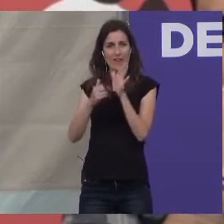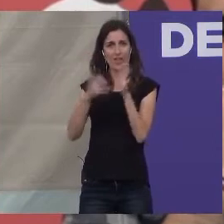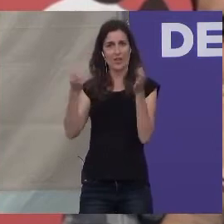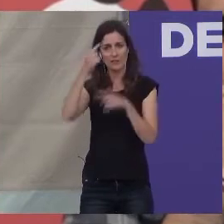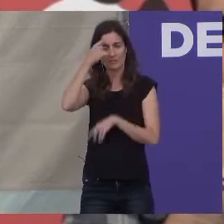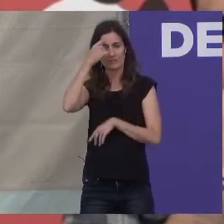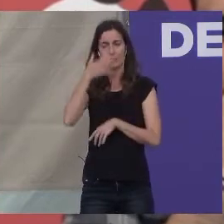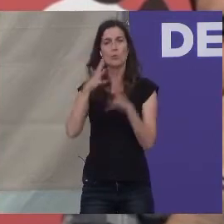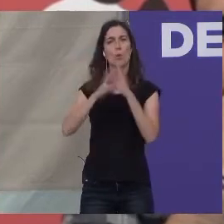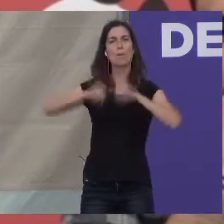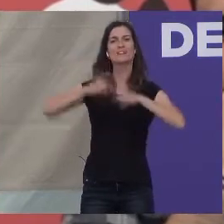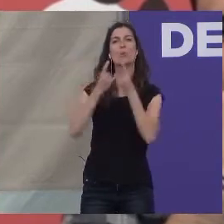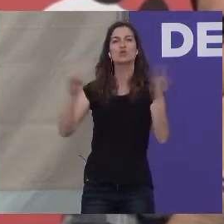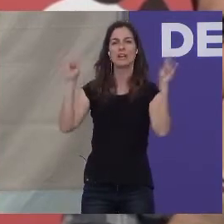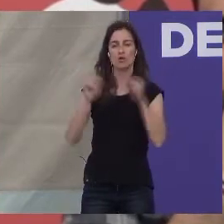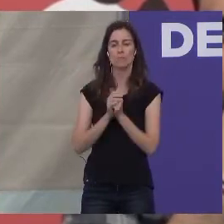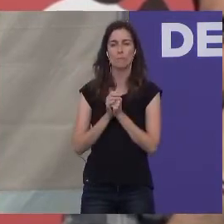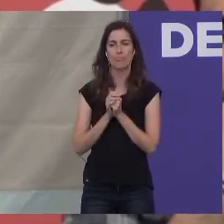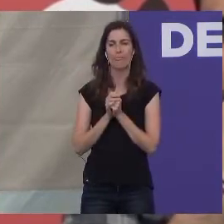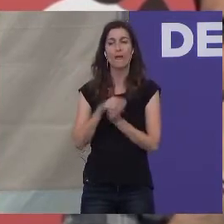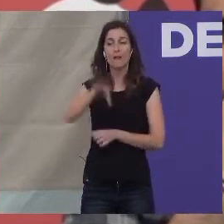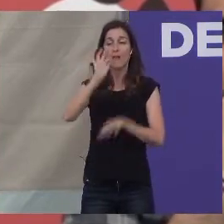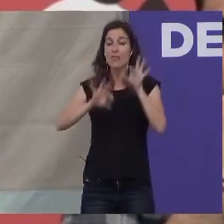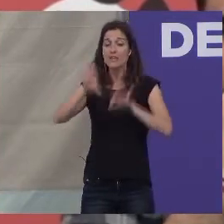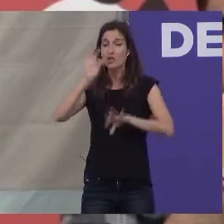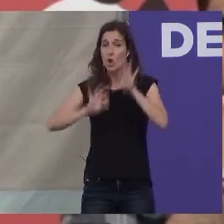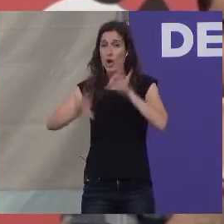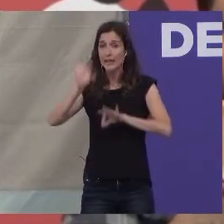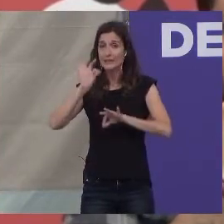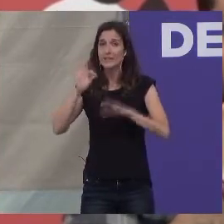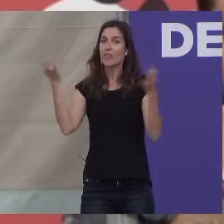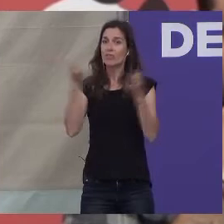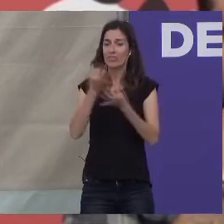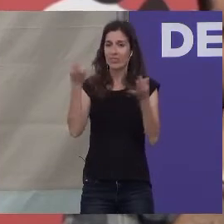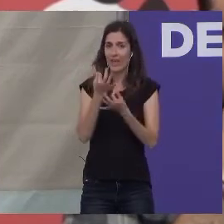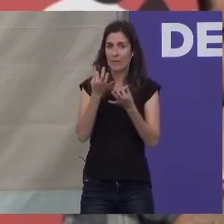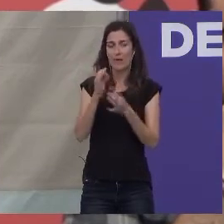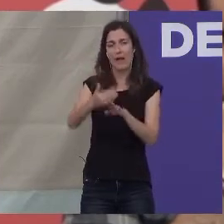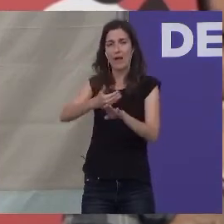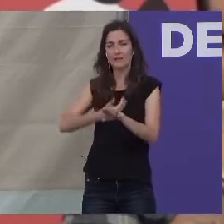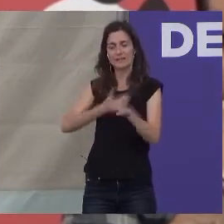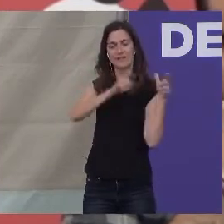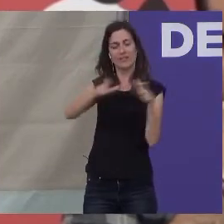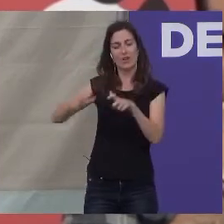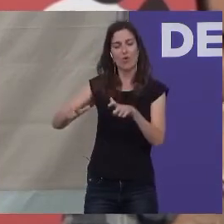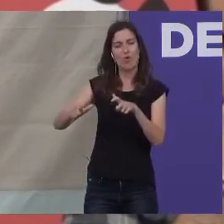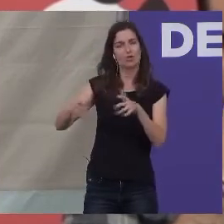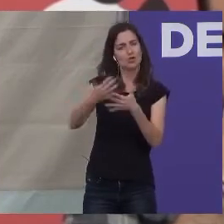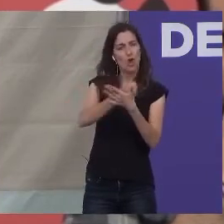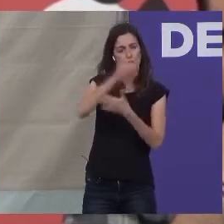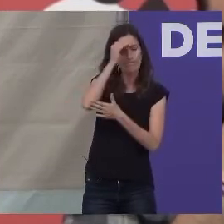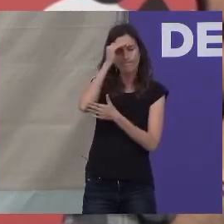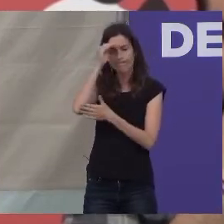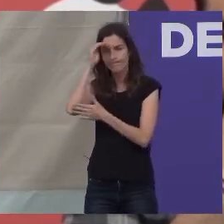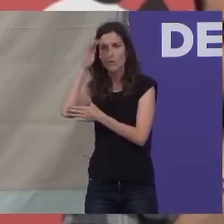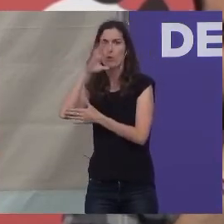Léase el Pacte del Botánic. Estas decisiones deben ser tomadas tras ser escuchados todos los círculos unidos y por